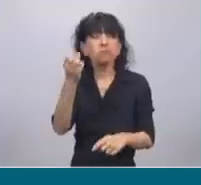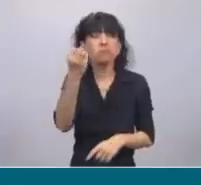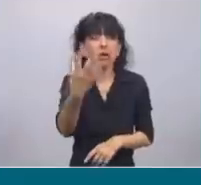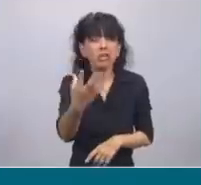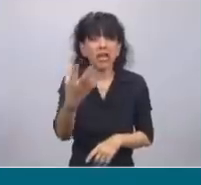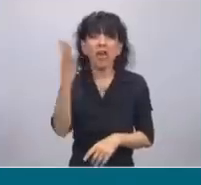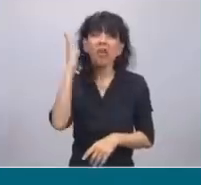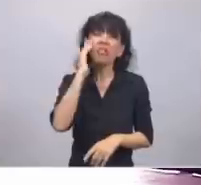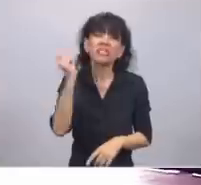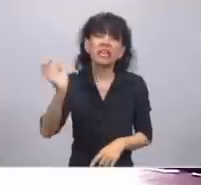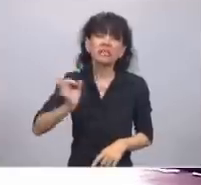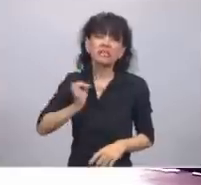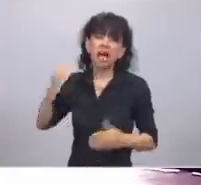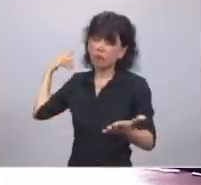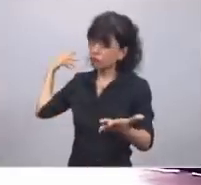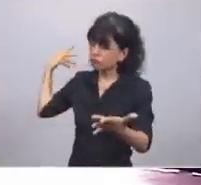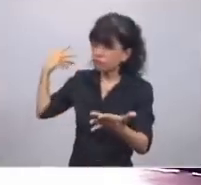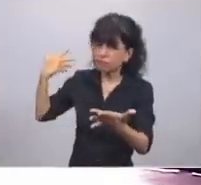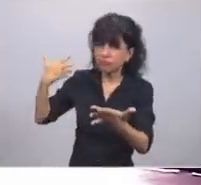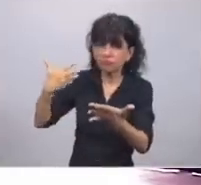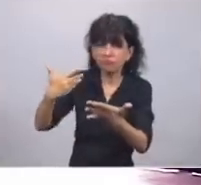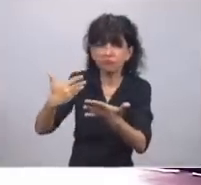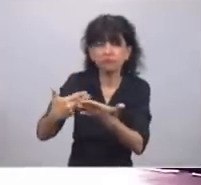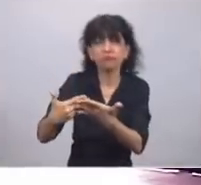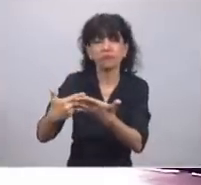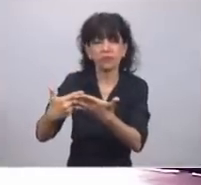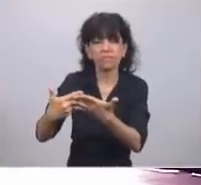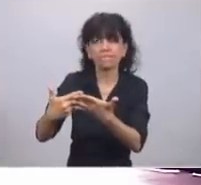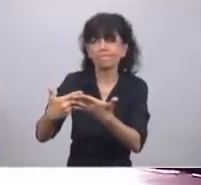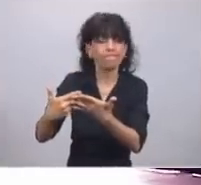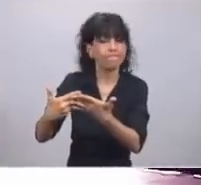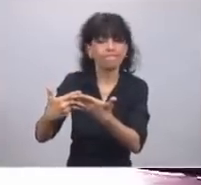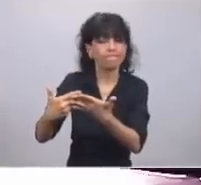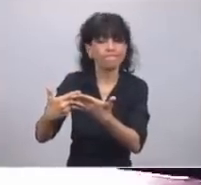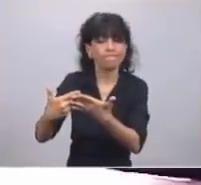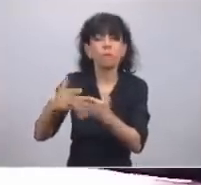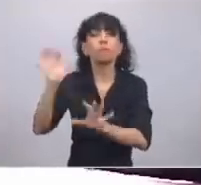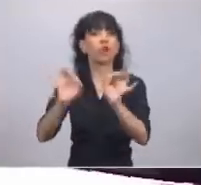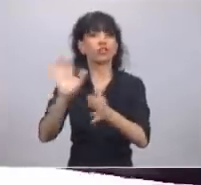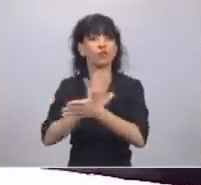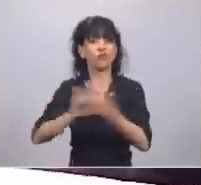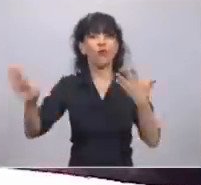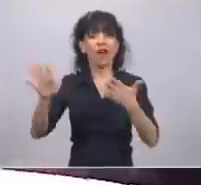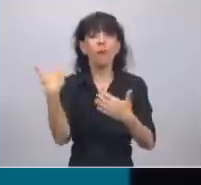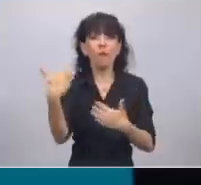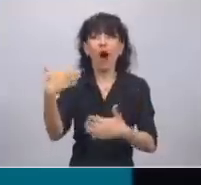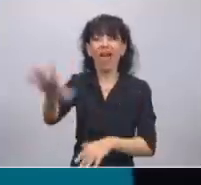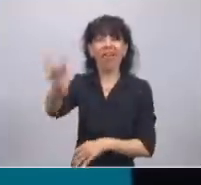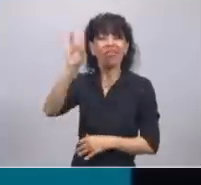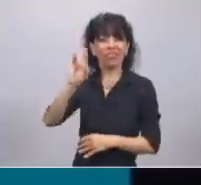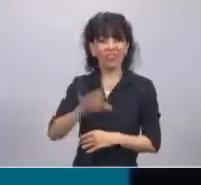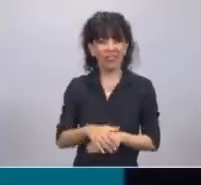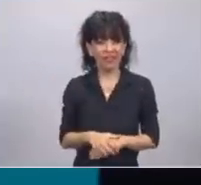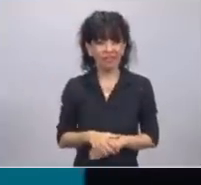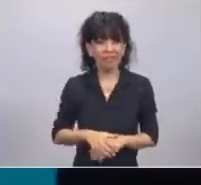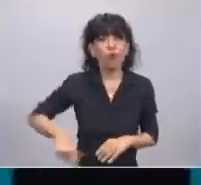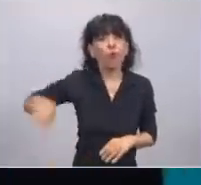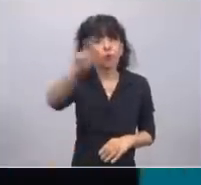16 años, de tener un nuevo proyecto de ciudad. No solo